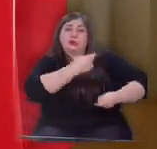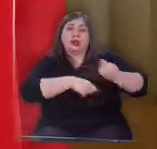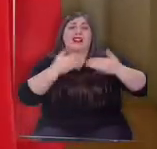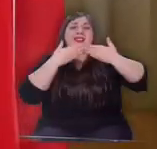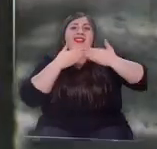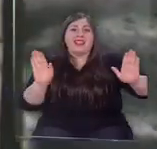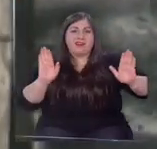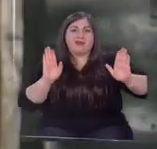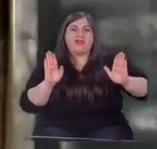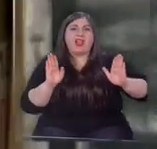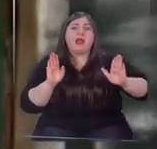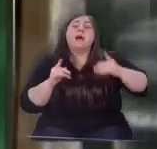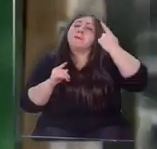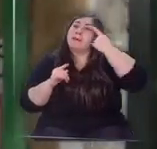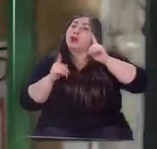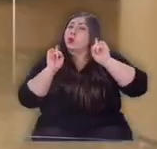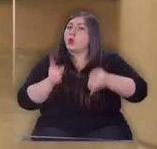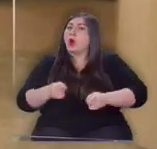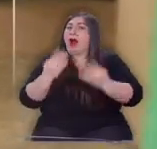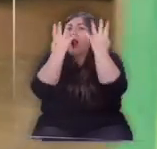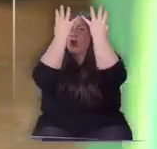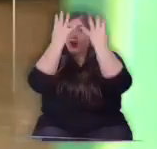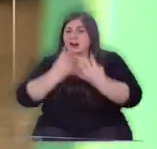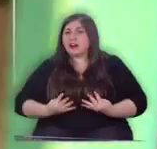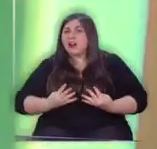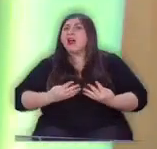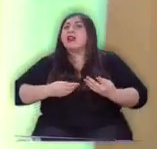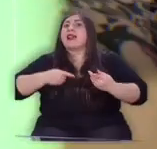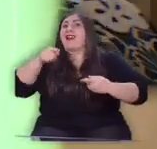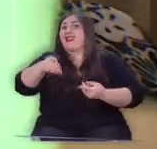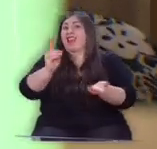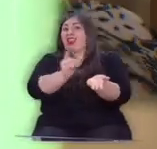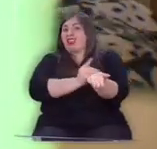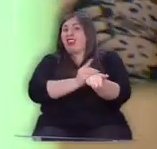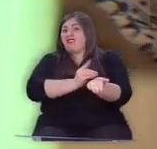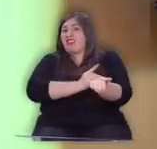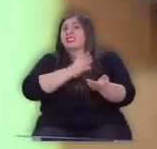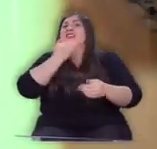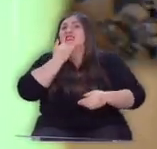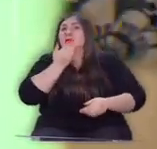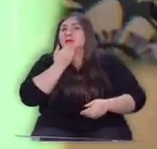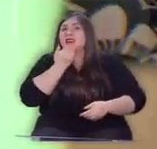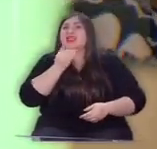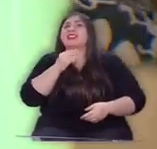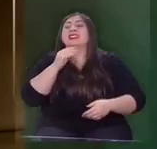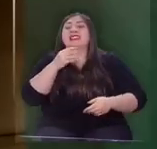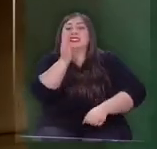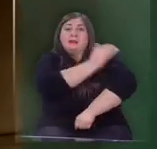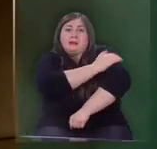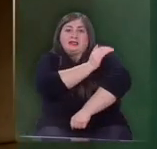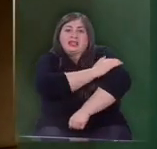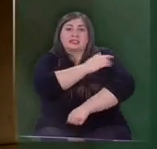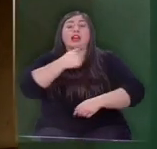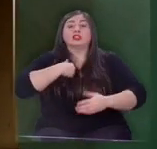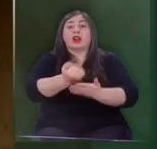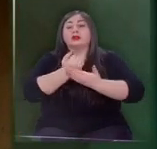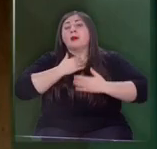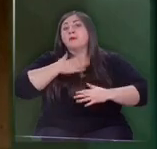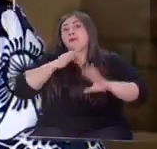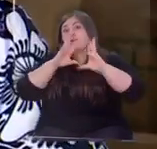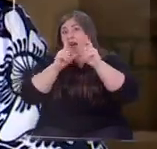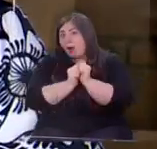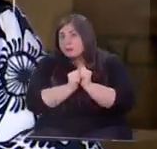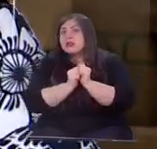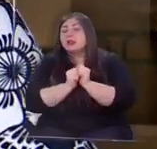quedaron liberados, aunque prefiere atender con rejas. Es diabética e hipertensa. Yo tengo ayuda en mi familia. Mi esposo, mis